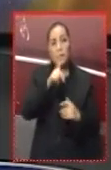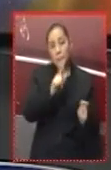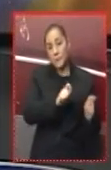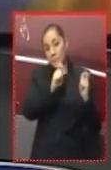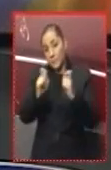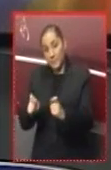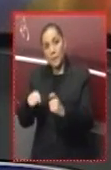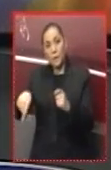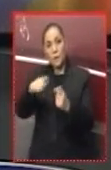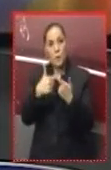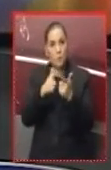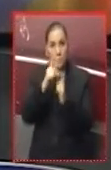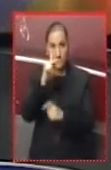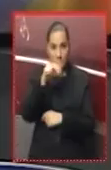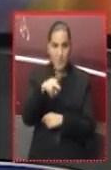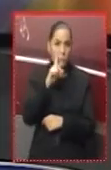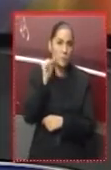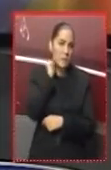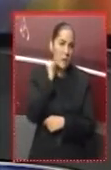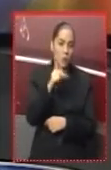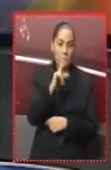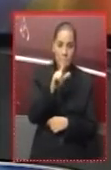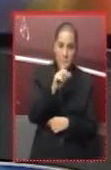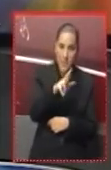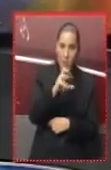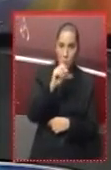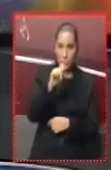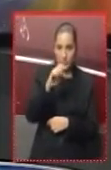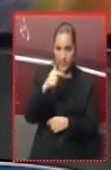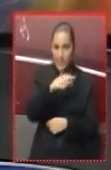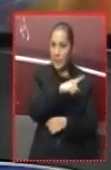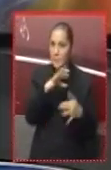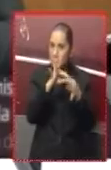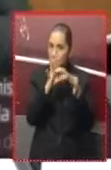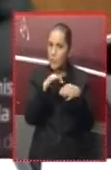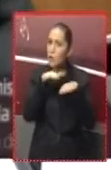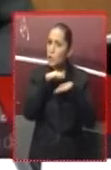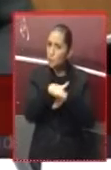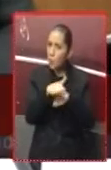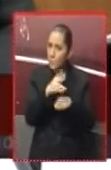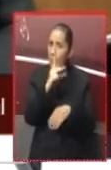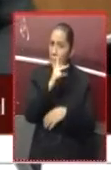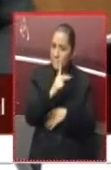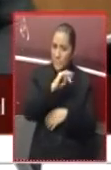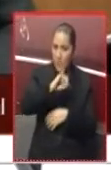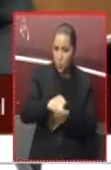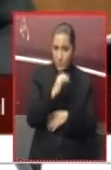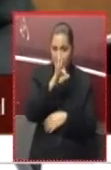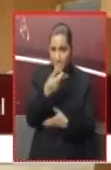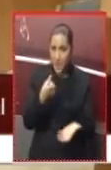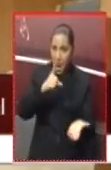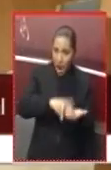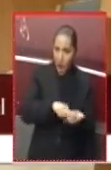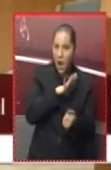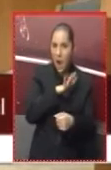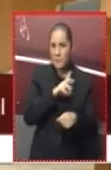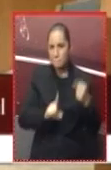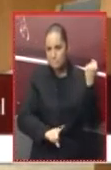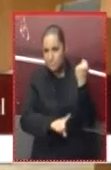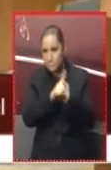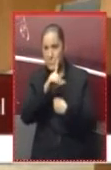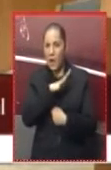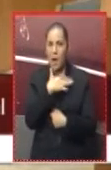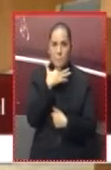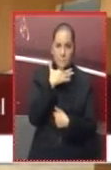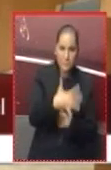Pilar Ortega se refirió al problema de la corrupción al interior del Poder Judicial de la Federación, el cual dijo se presenta en modos distintos que los